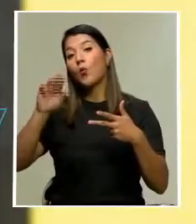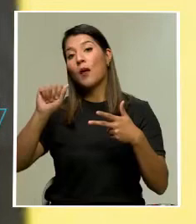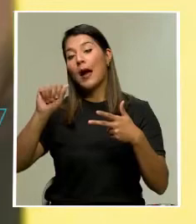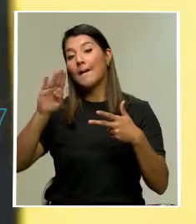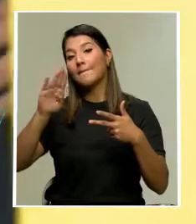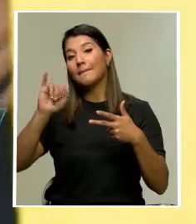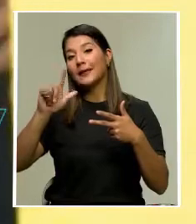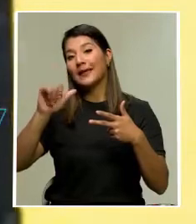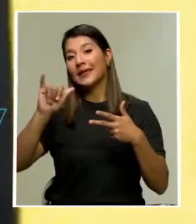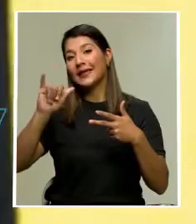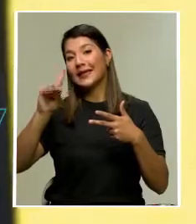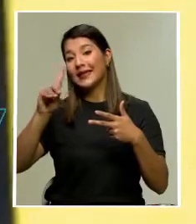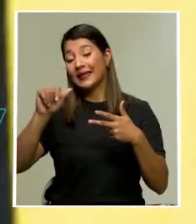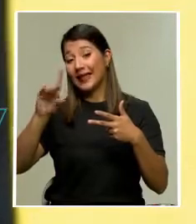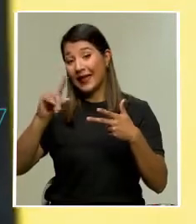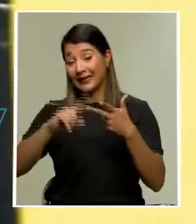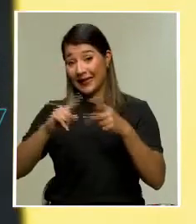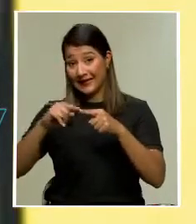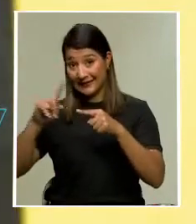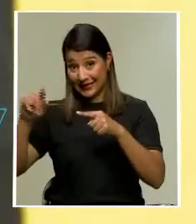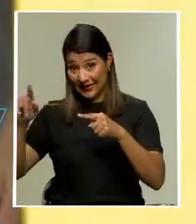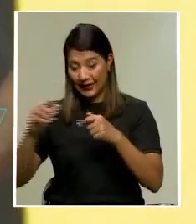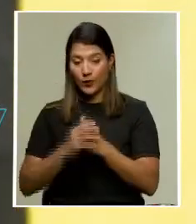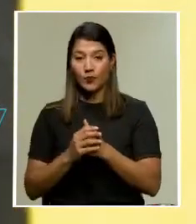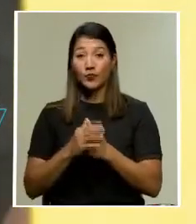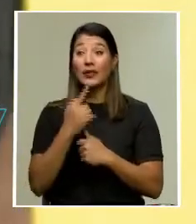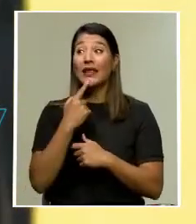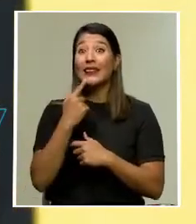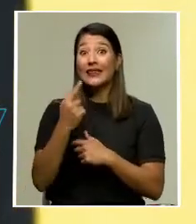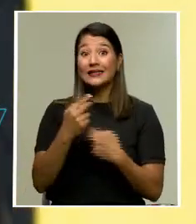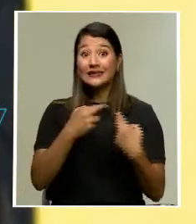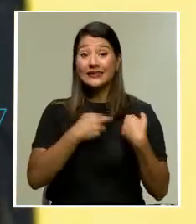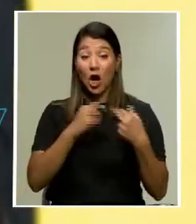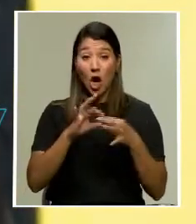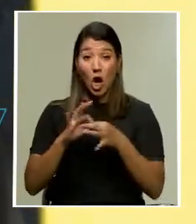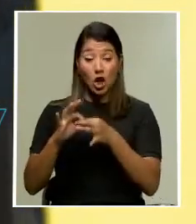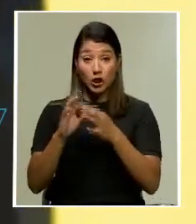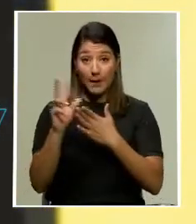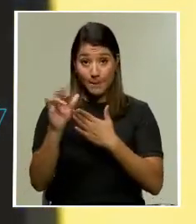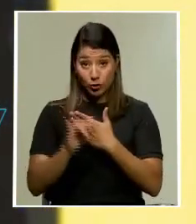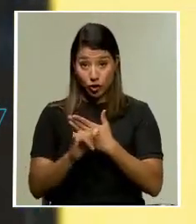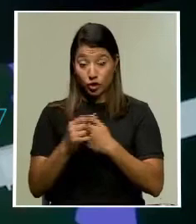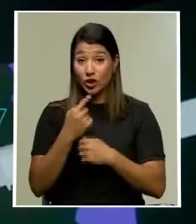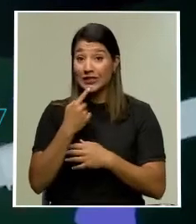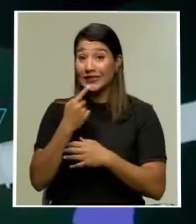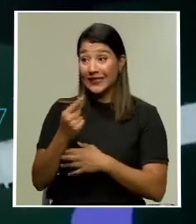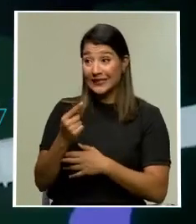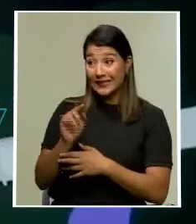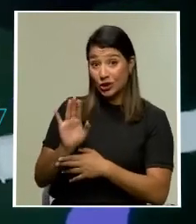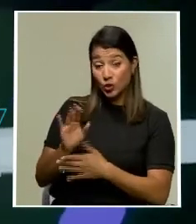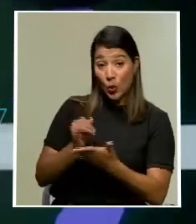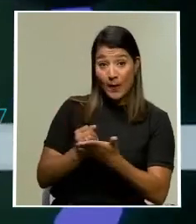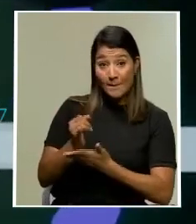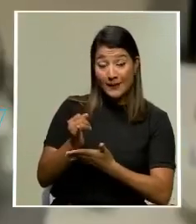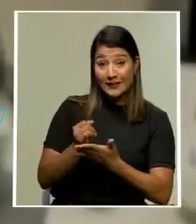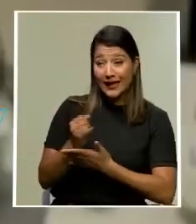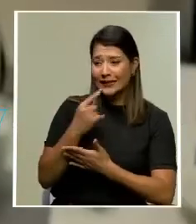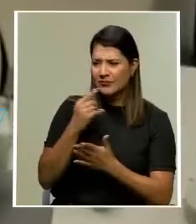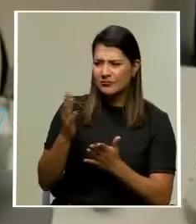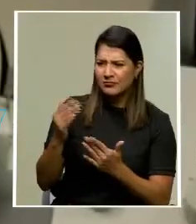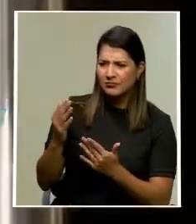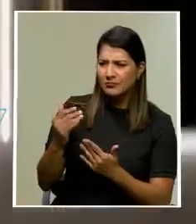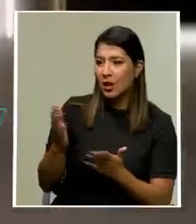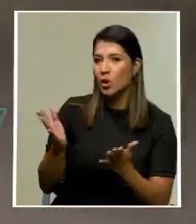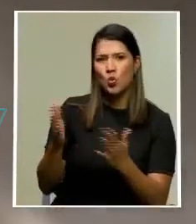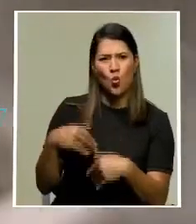Ortega, coordinadora del proyecto, explicó que en una investigación de esta casa de estudio encontraron que no existe mucho